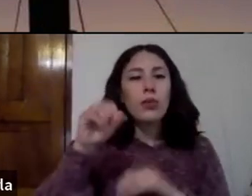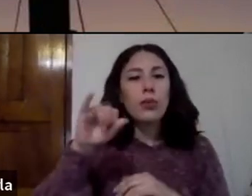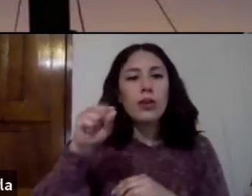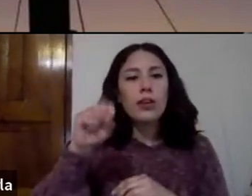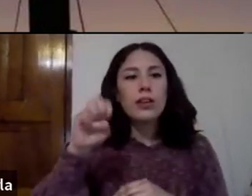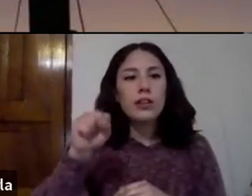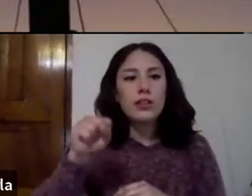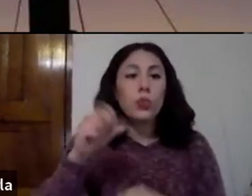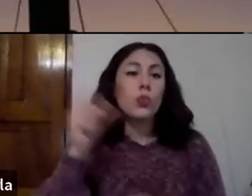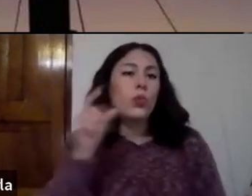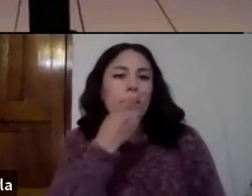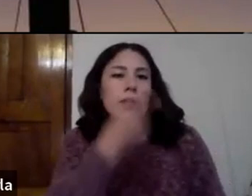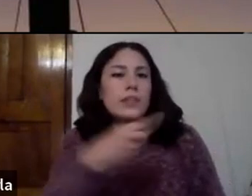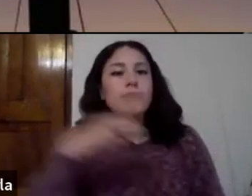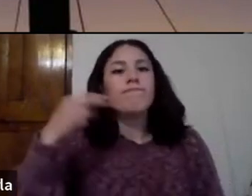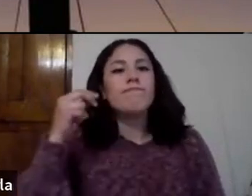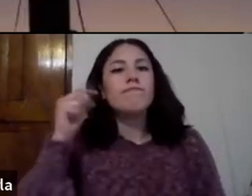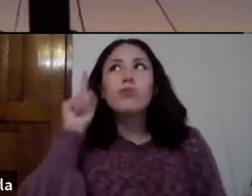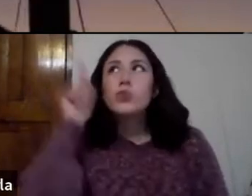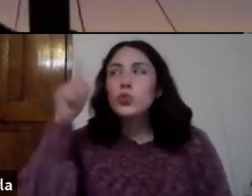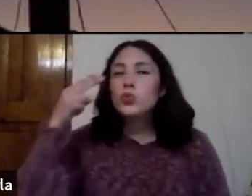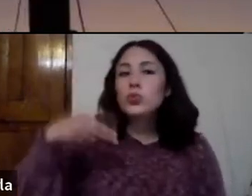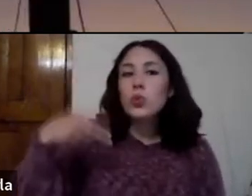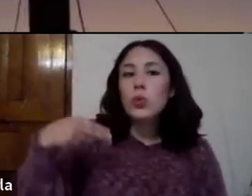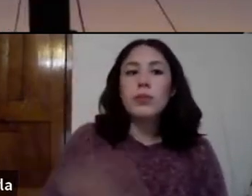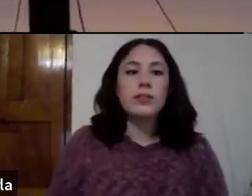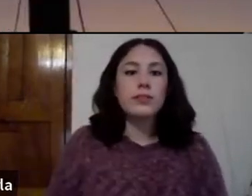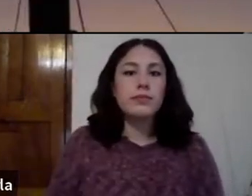Y te pregunto, hermano,